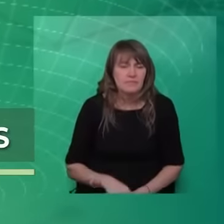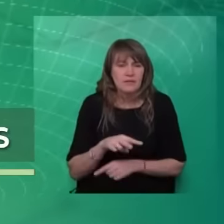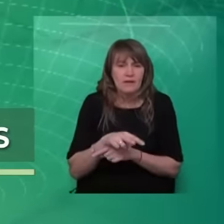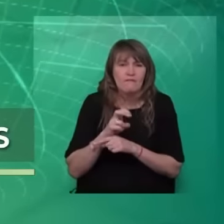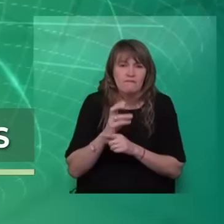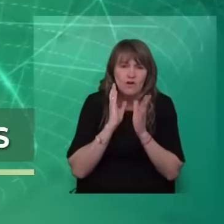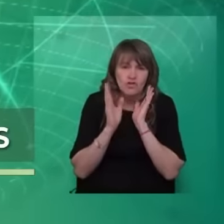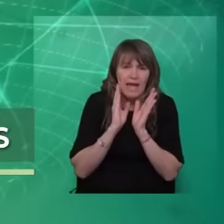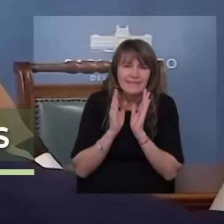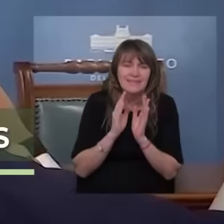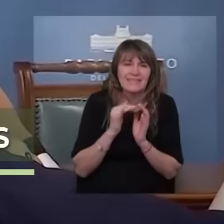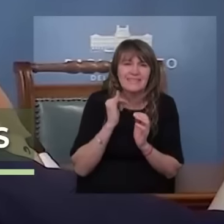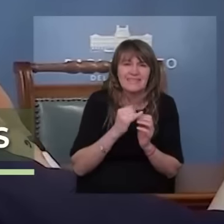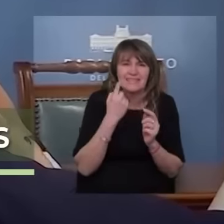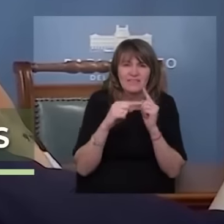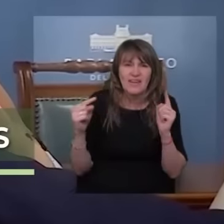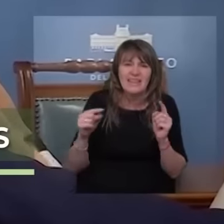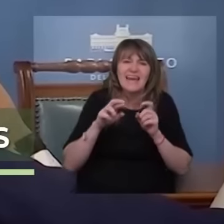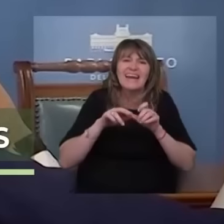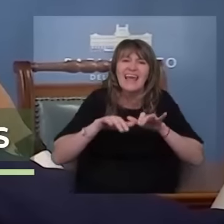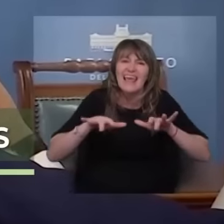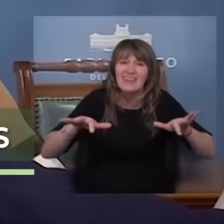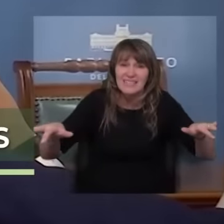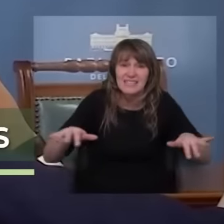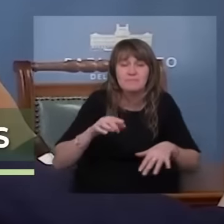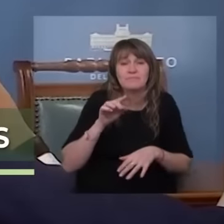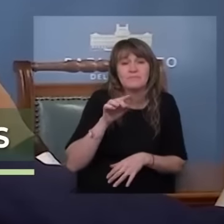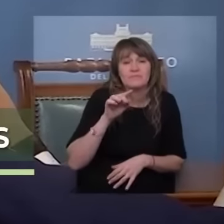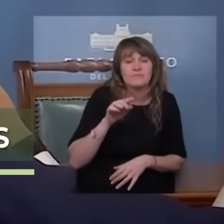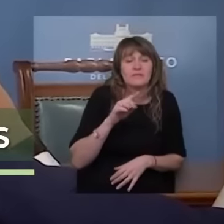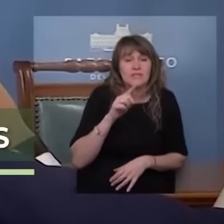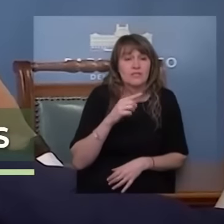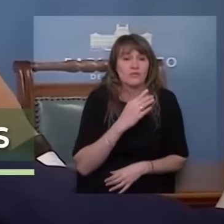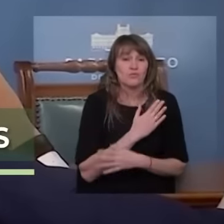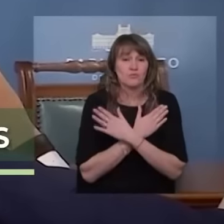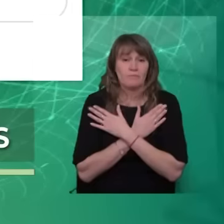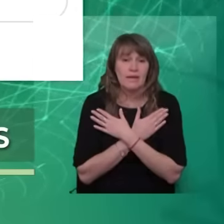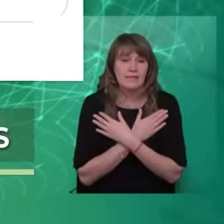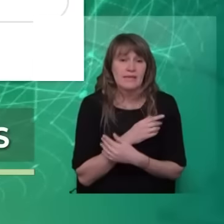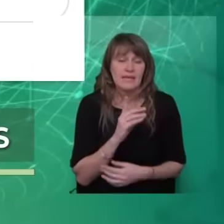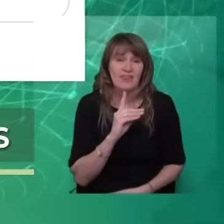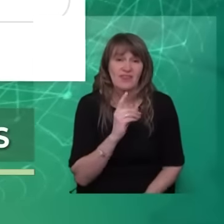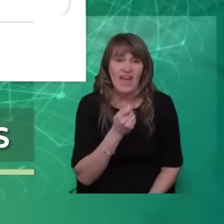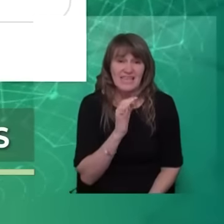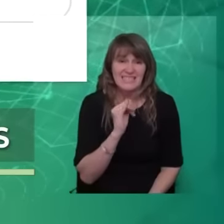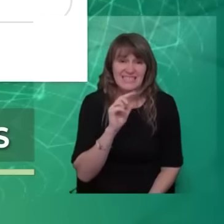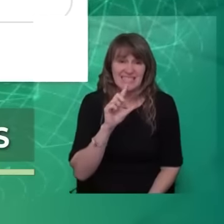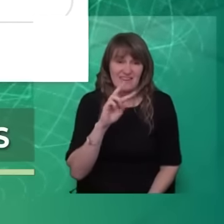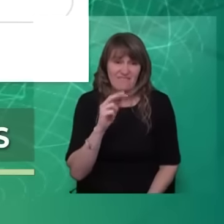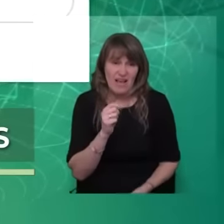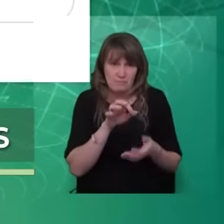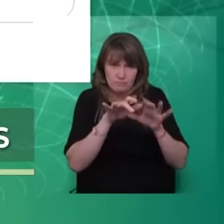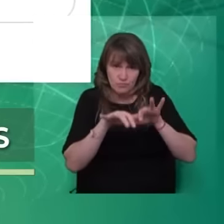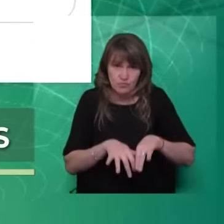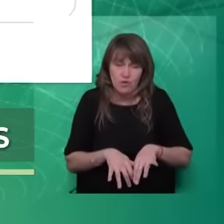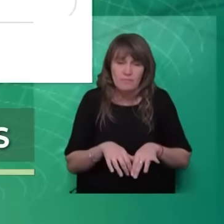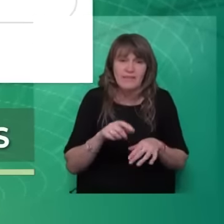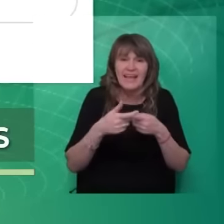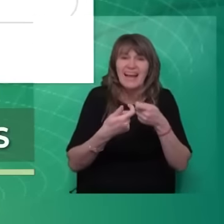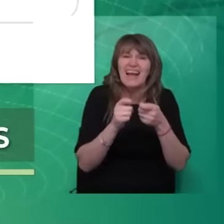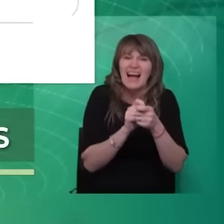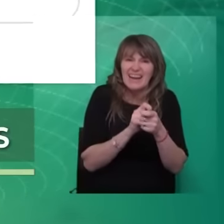reacciones en las redes sociales en el oficialismo por ejemplo el senador suplente nacionalista Sebastián Silva escribió textualmente la cáscara se